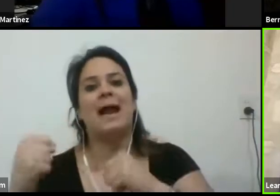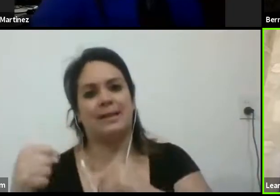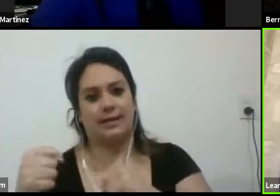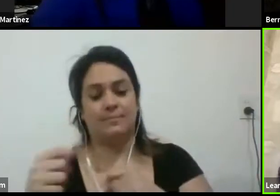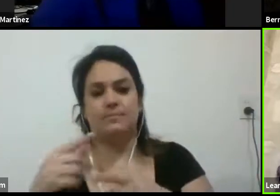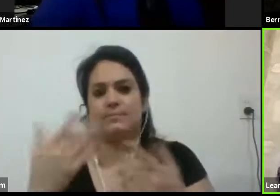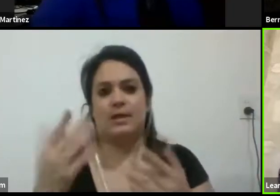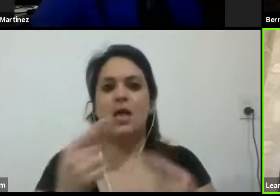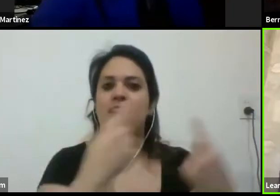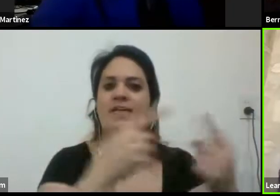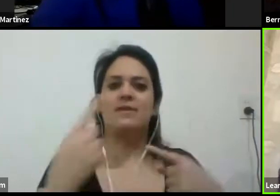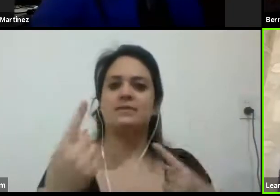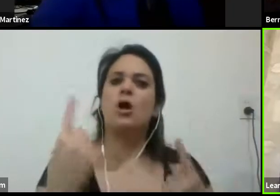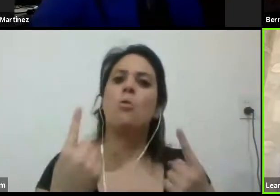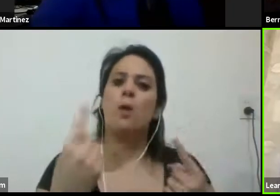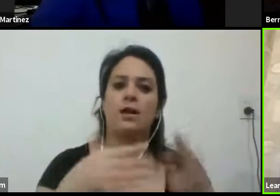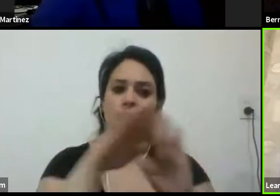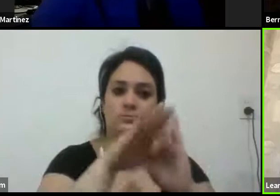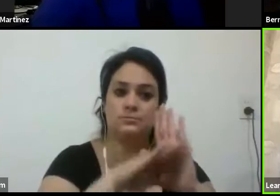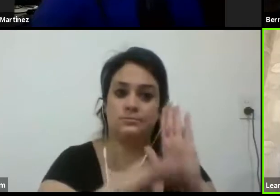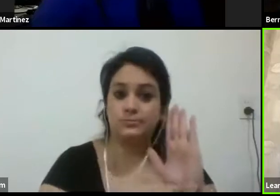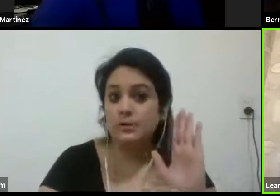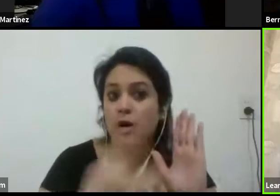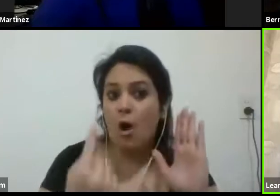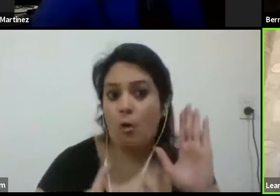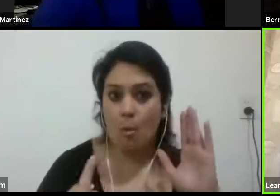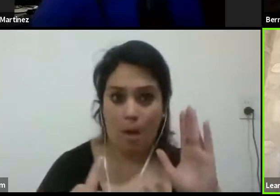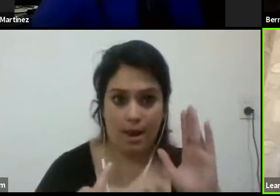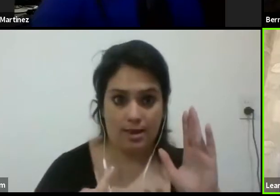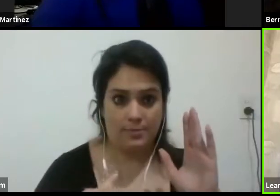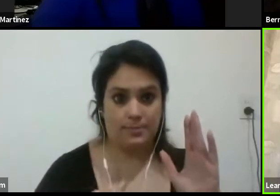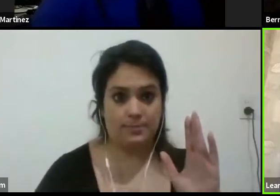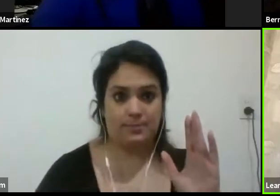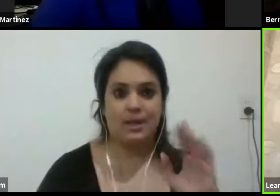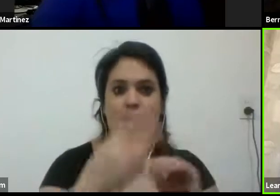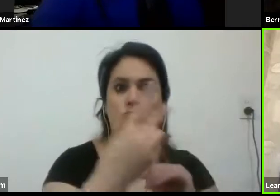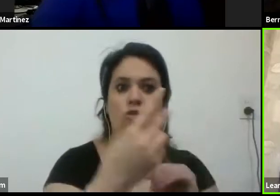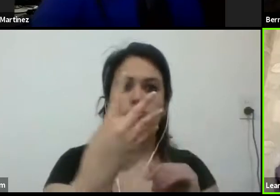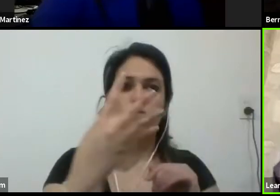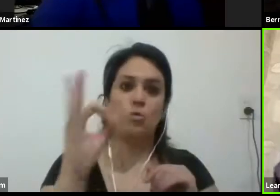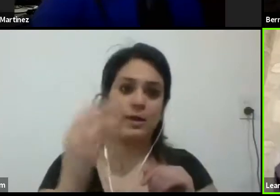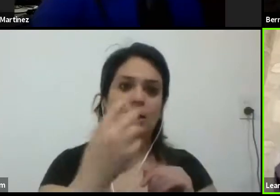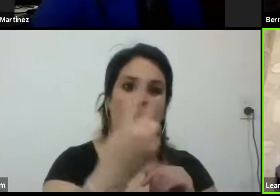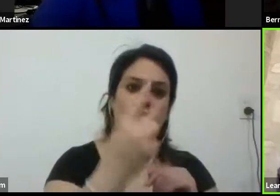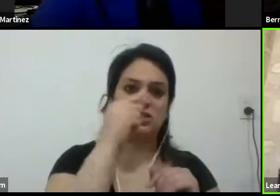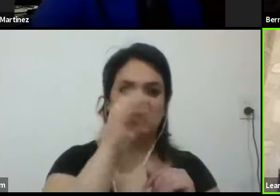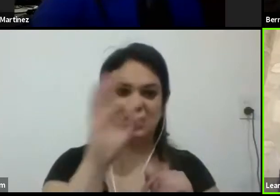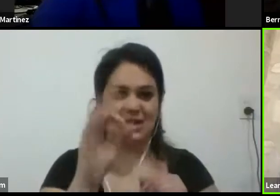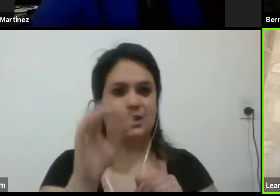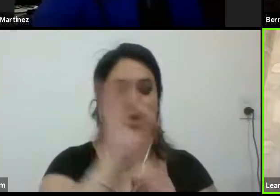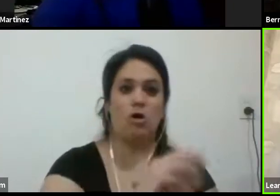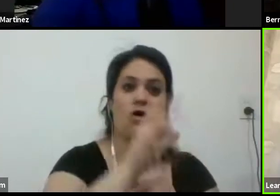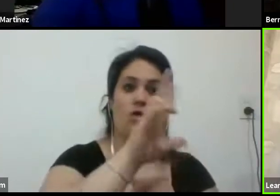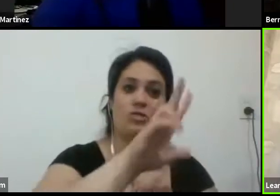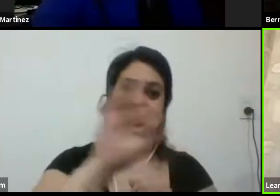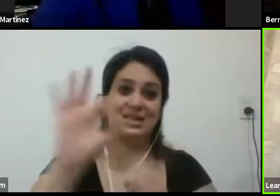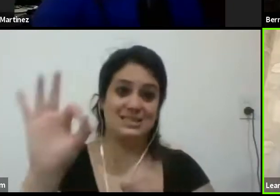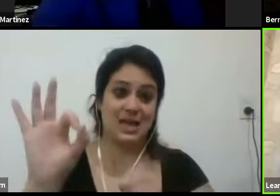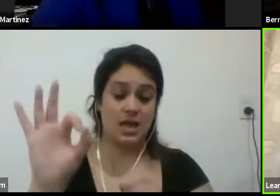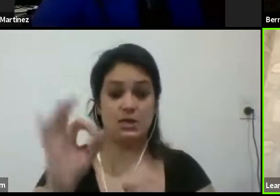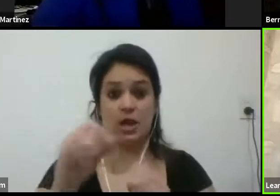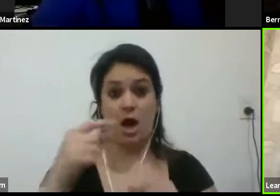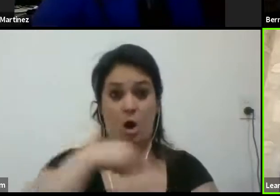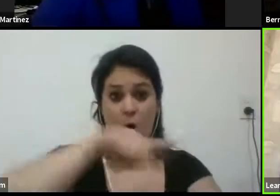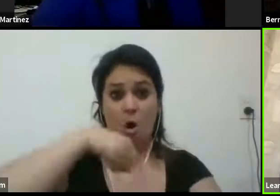de mañana cuando presenta en su currículo que ha pasado y que ha hecho 240 o 170 ó 300 horas en el hotel intercontinental o el